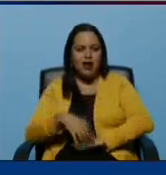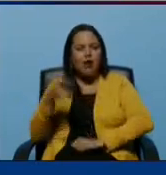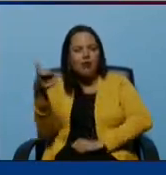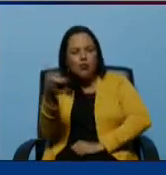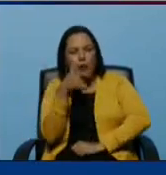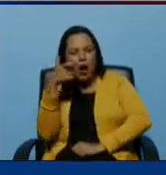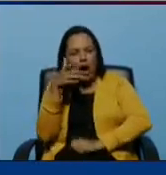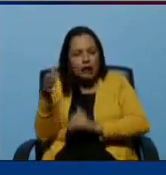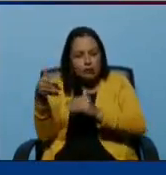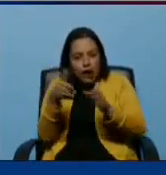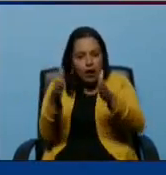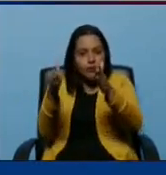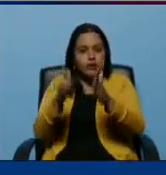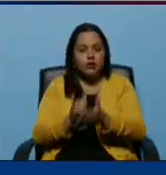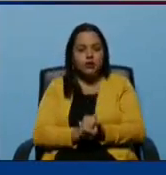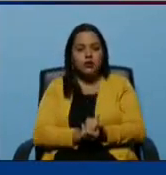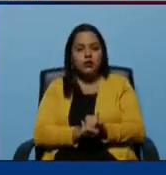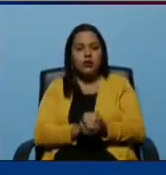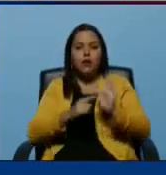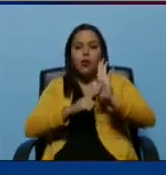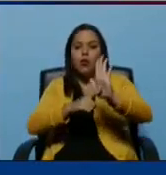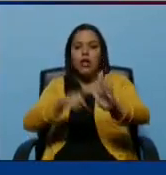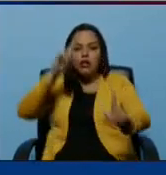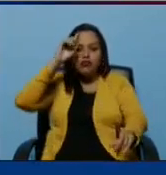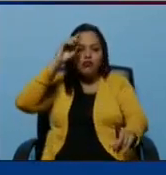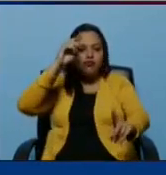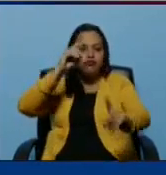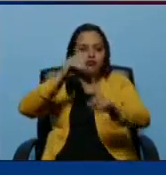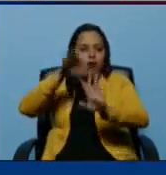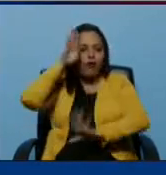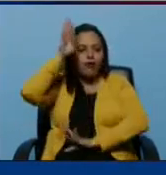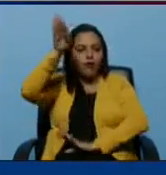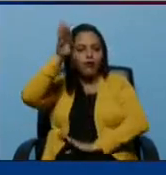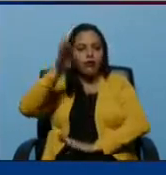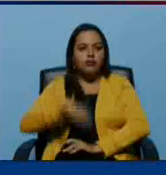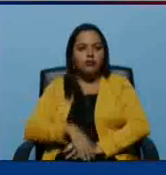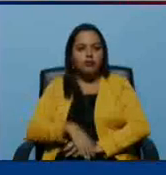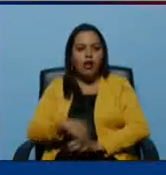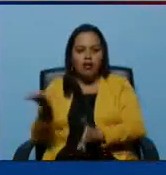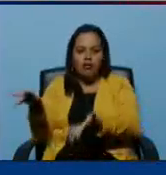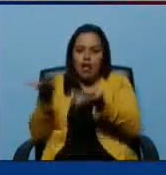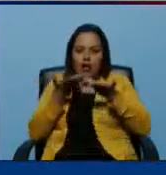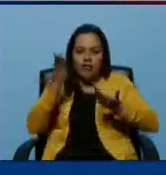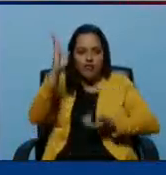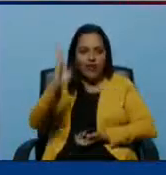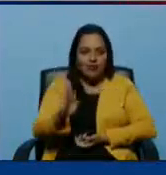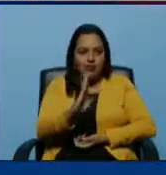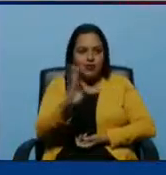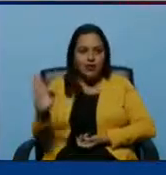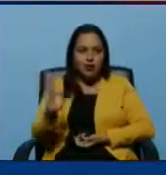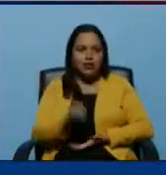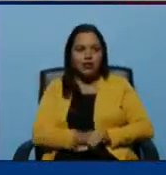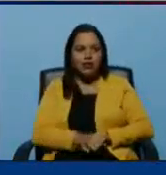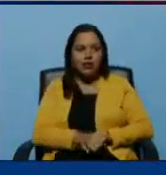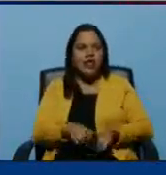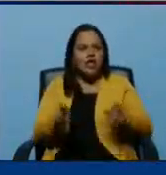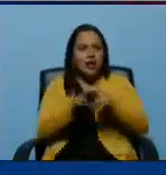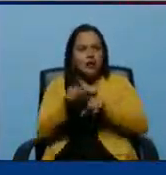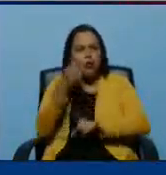caminos, señalando horizonte y dándonos sus bendiciones como buen